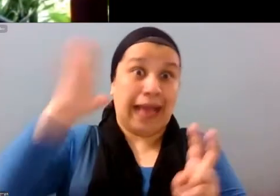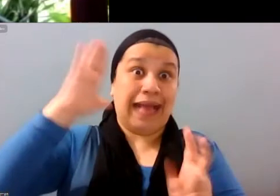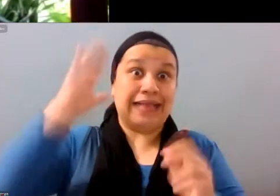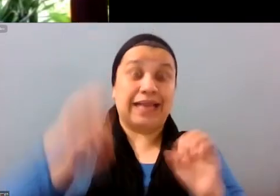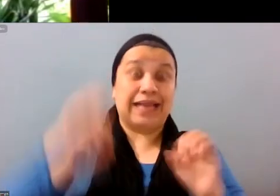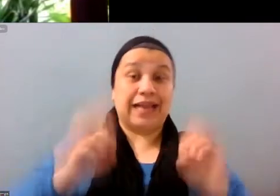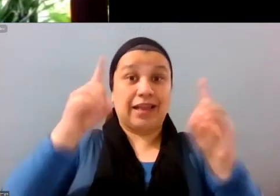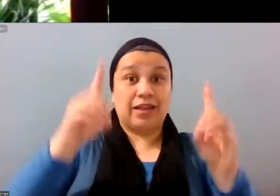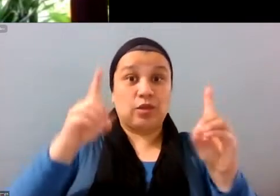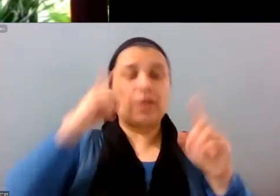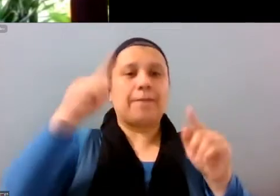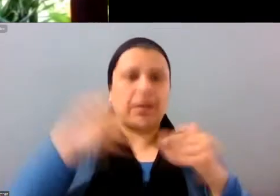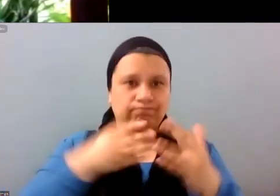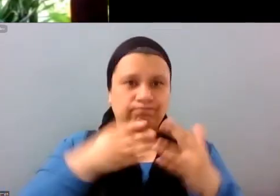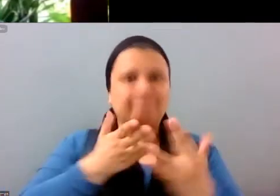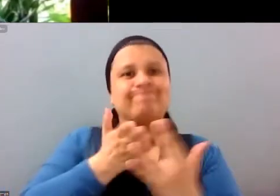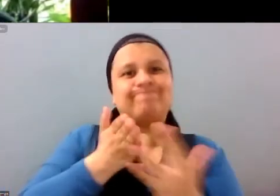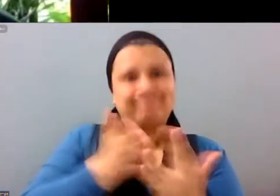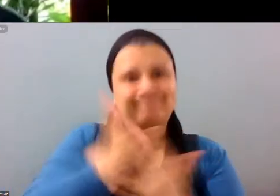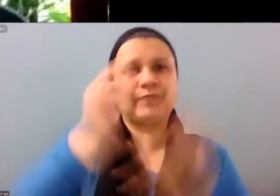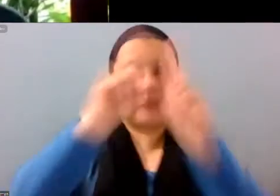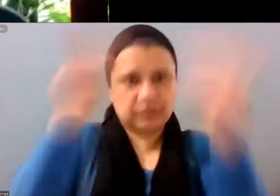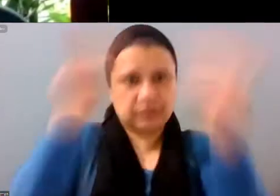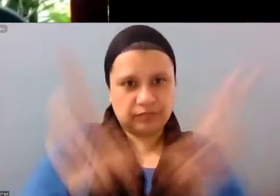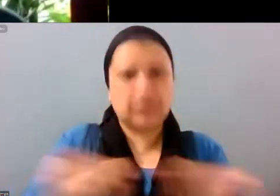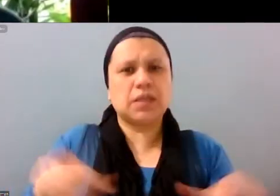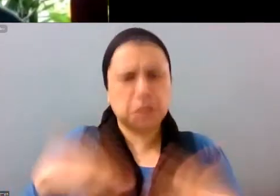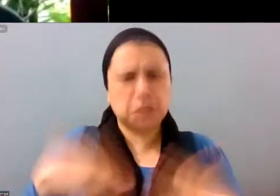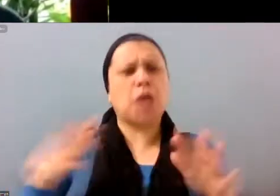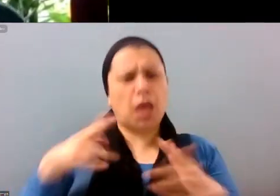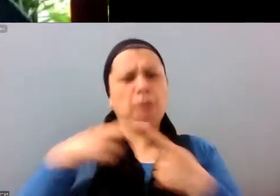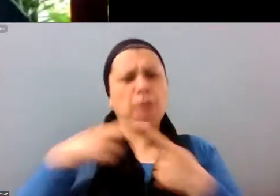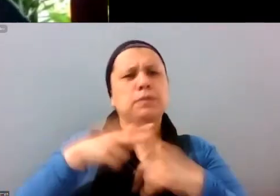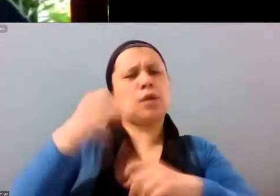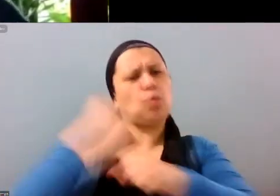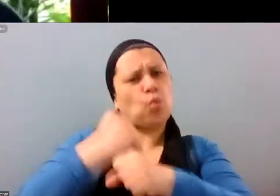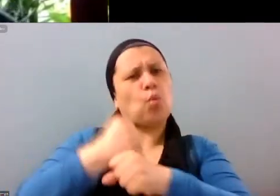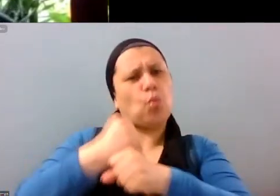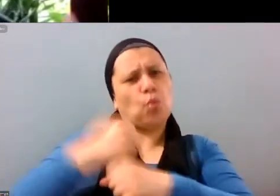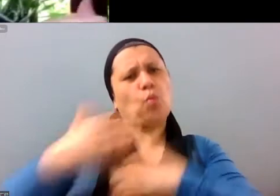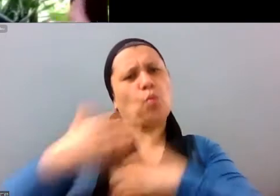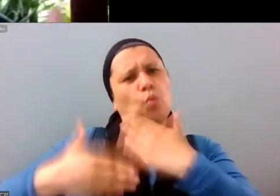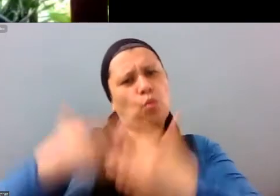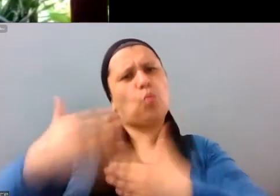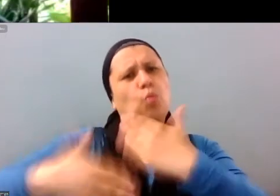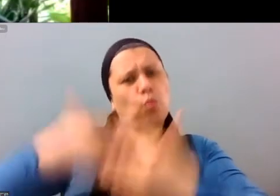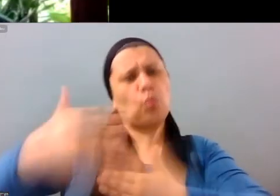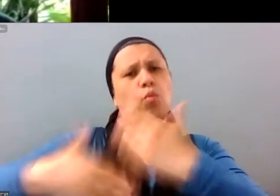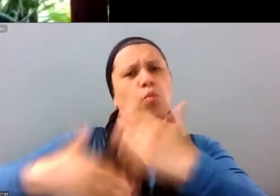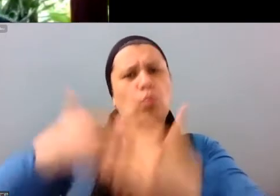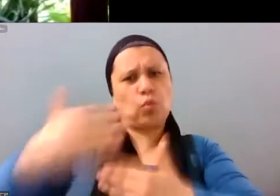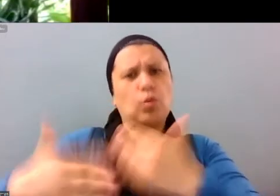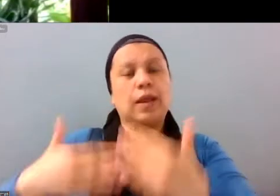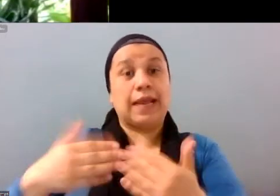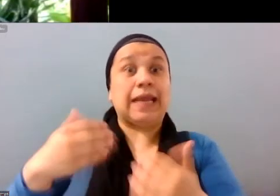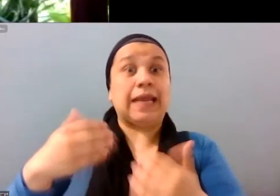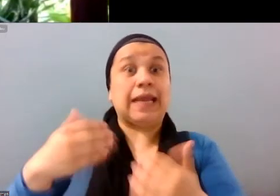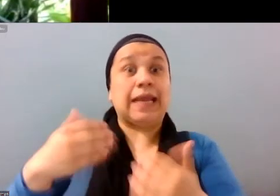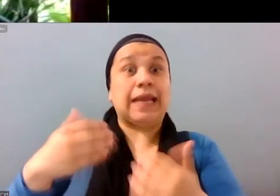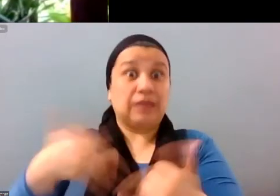la virtualidad y veníamos trabajando en ella de forma avanzada y la pandemia nos obligó a hacerlo